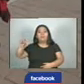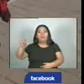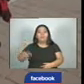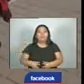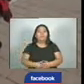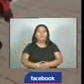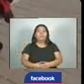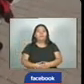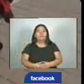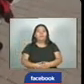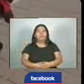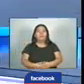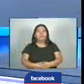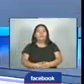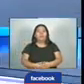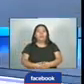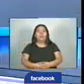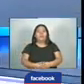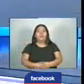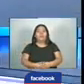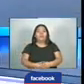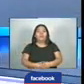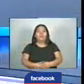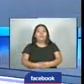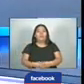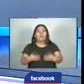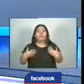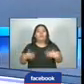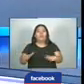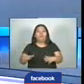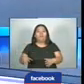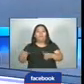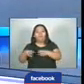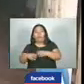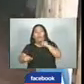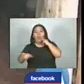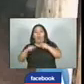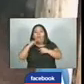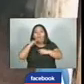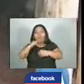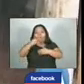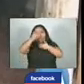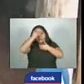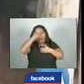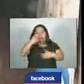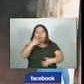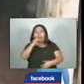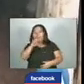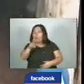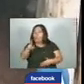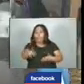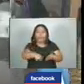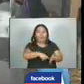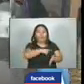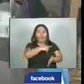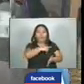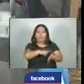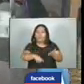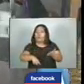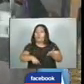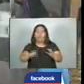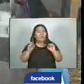El Paso, Texas. Y las autoridades talibanes anunciaron hoy la prohibición de acceder a la